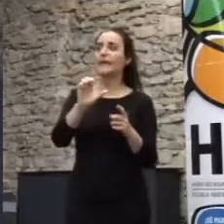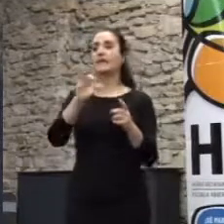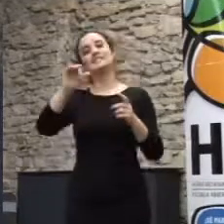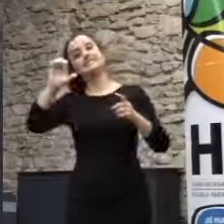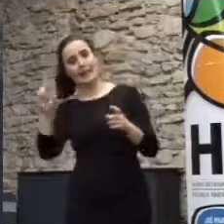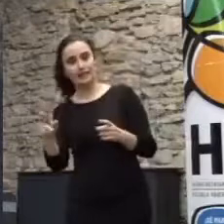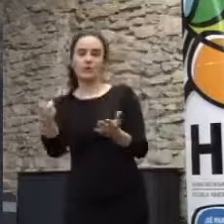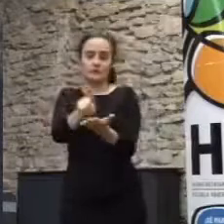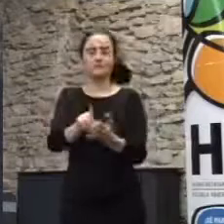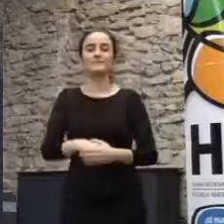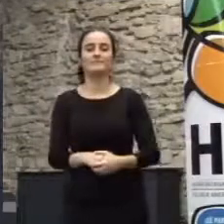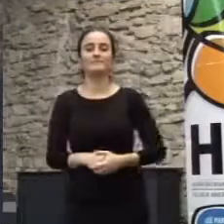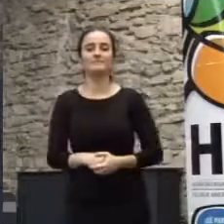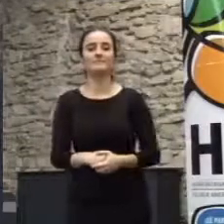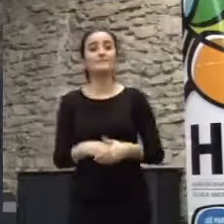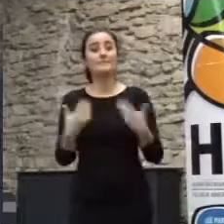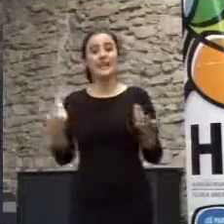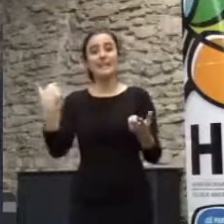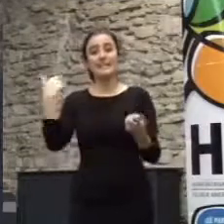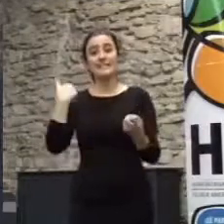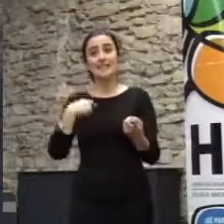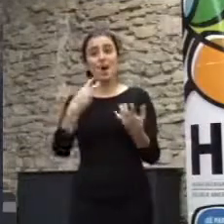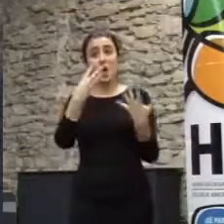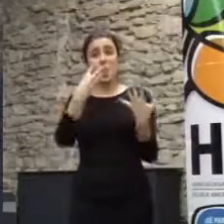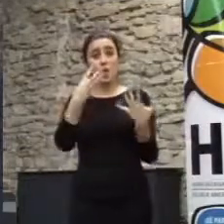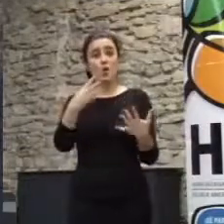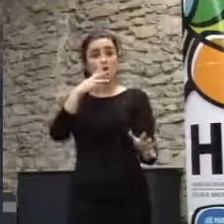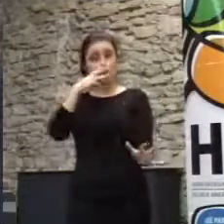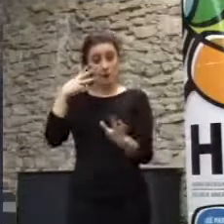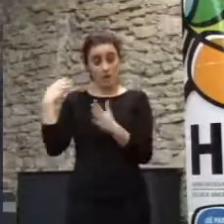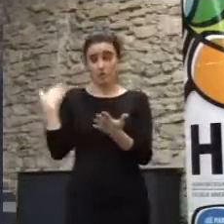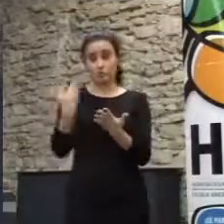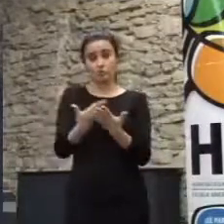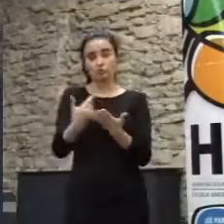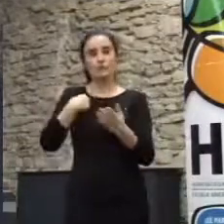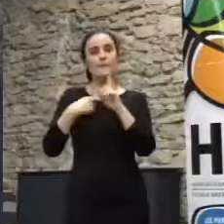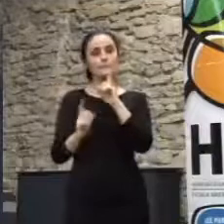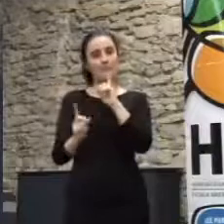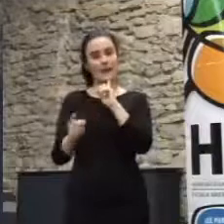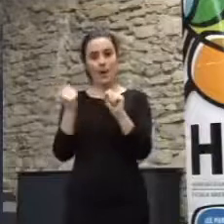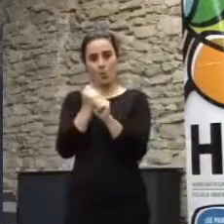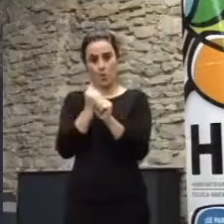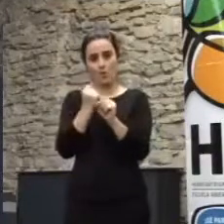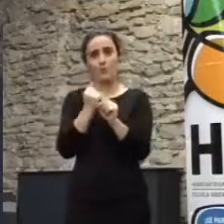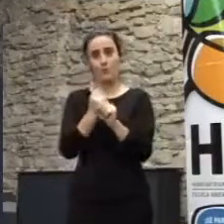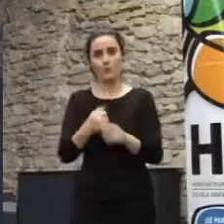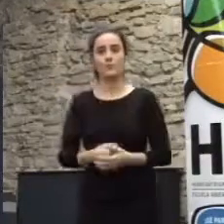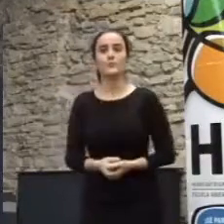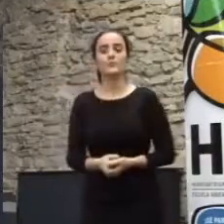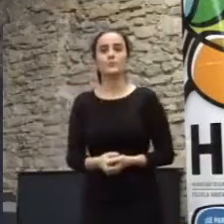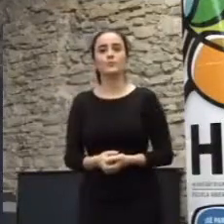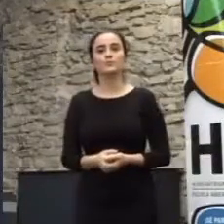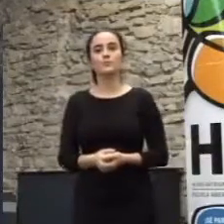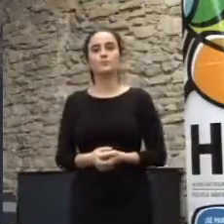SER. Y desde hace 8 años estoy en Bilbao trabajando